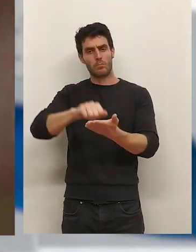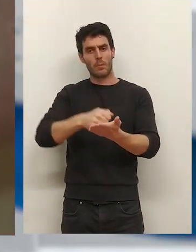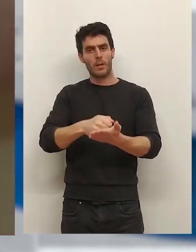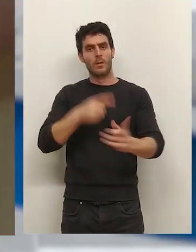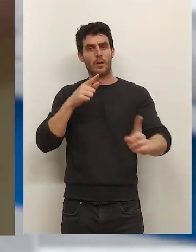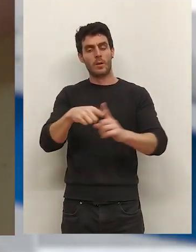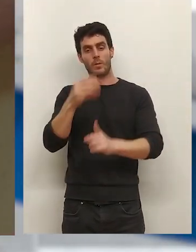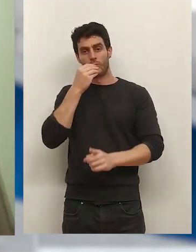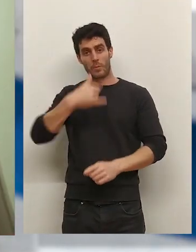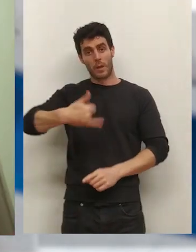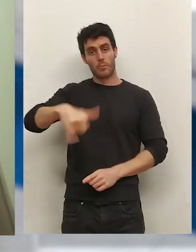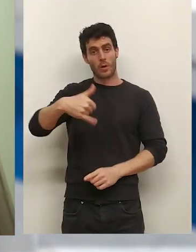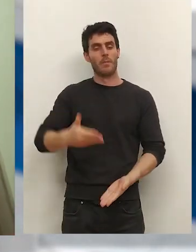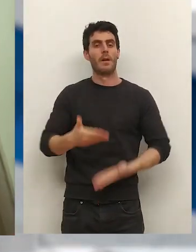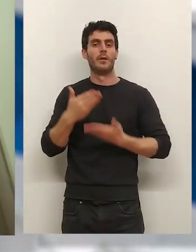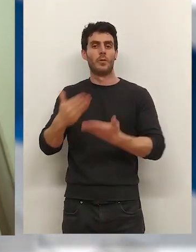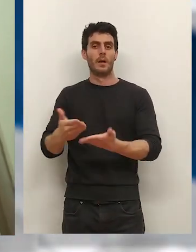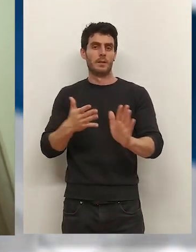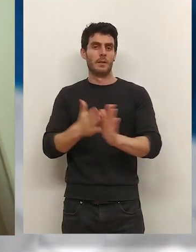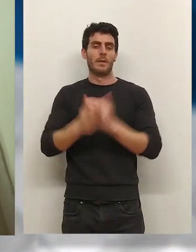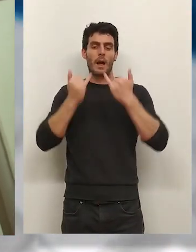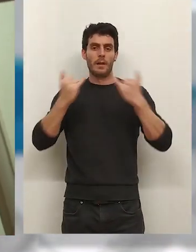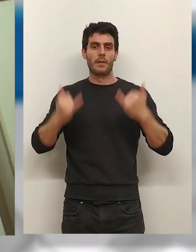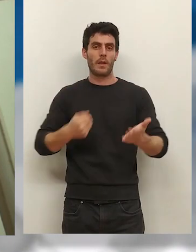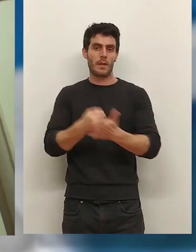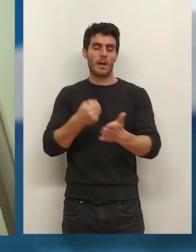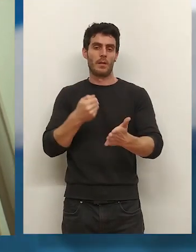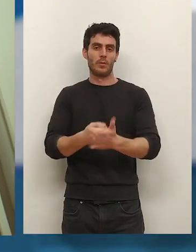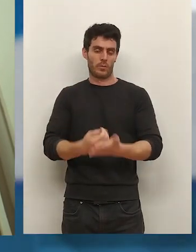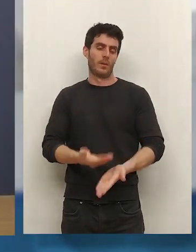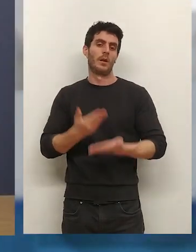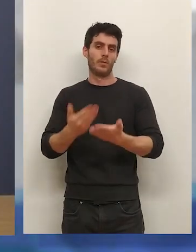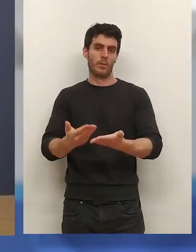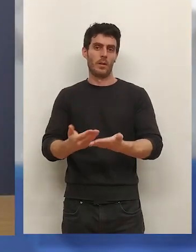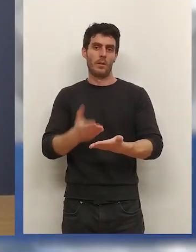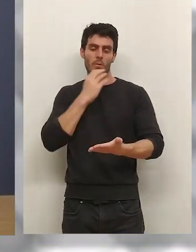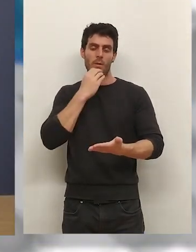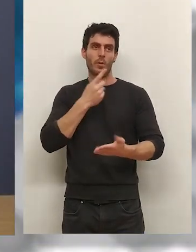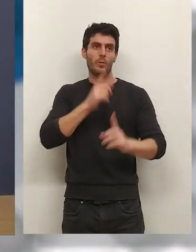consumidores vulnerables en lo que respecta a sufragar el coste de la energía destinada al uso de la